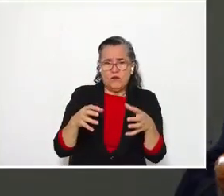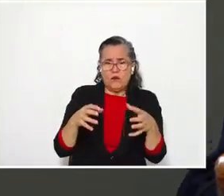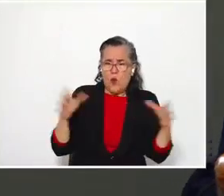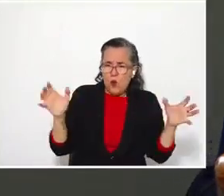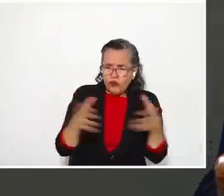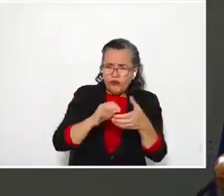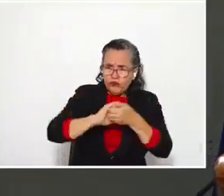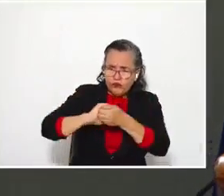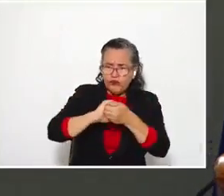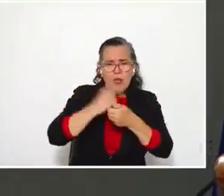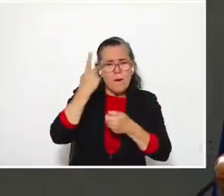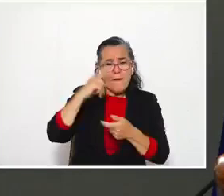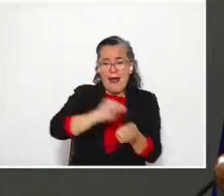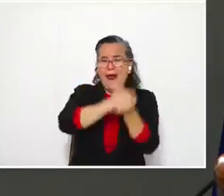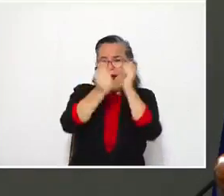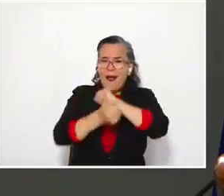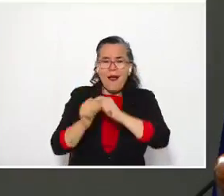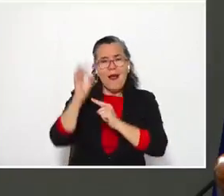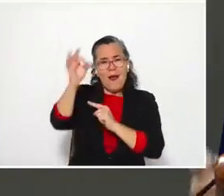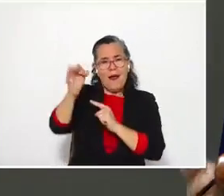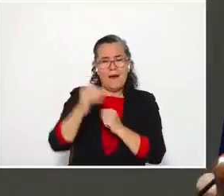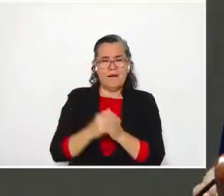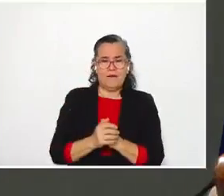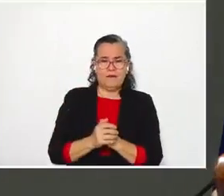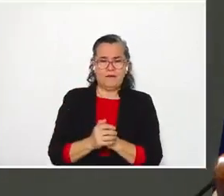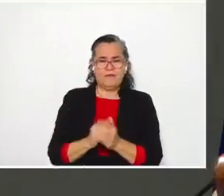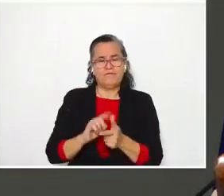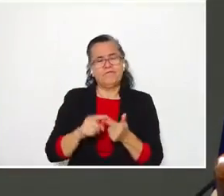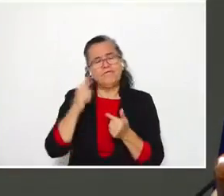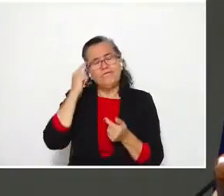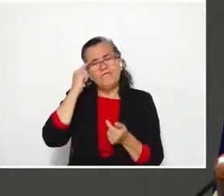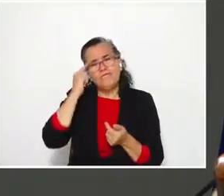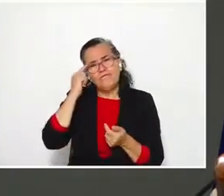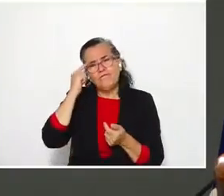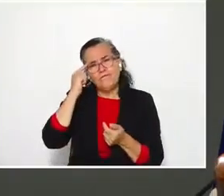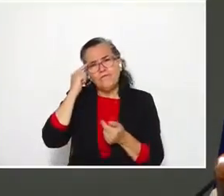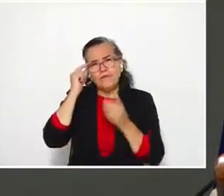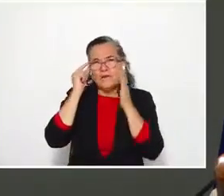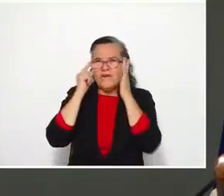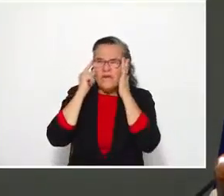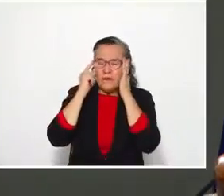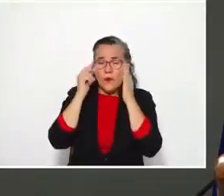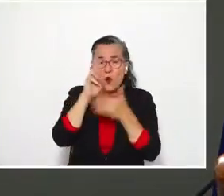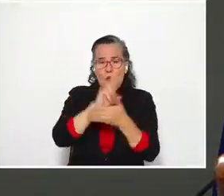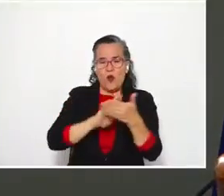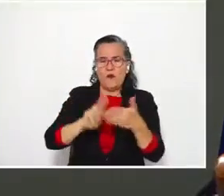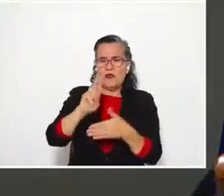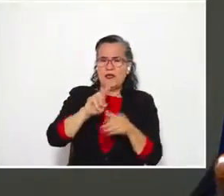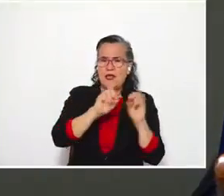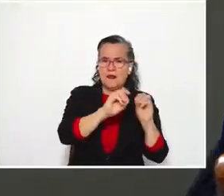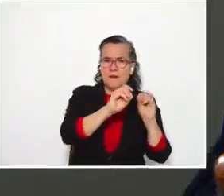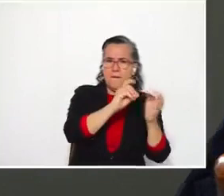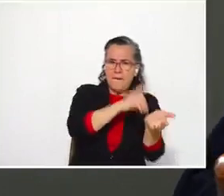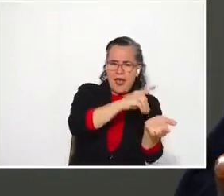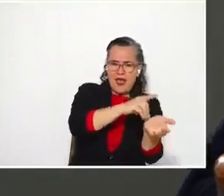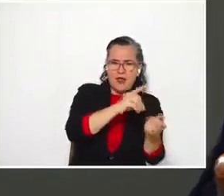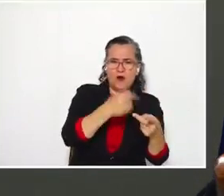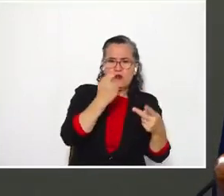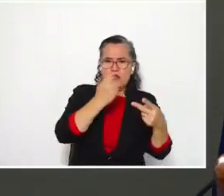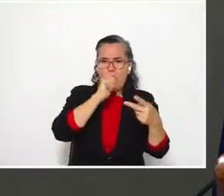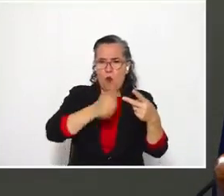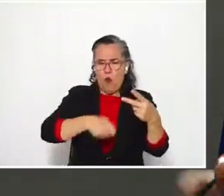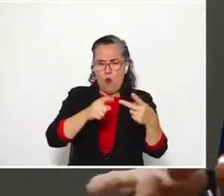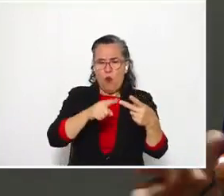Y entonces, yo pienso que en las universidades estamos graduando médicos, abogados,